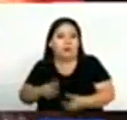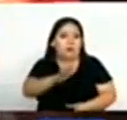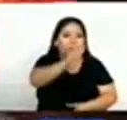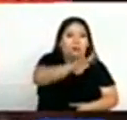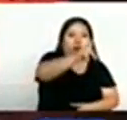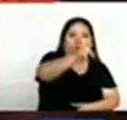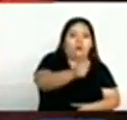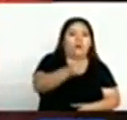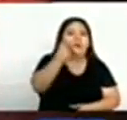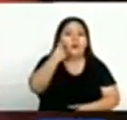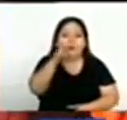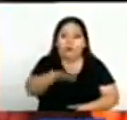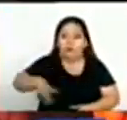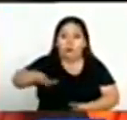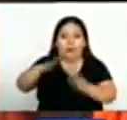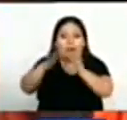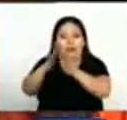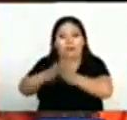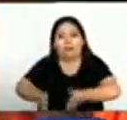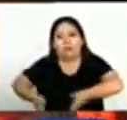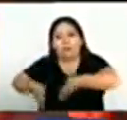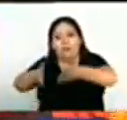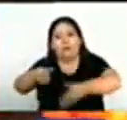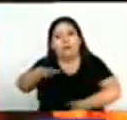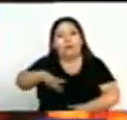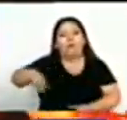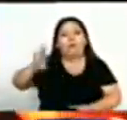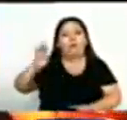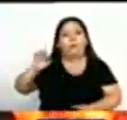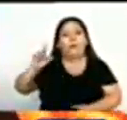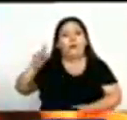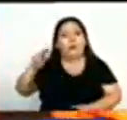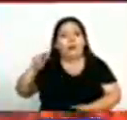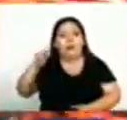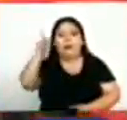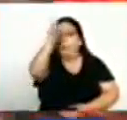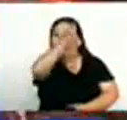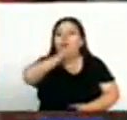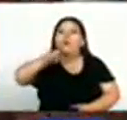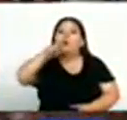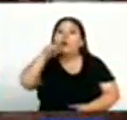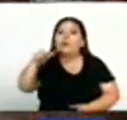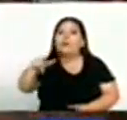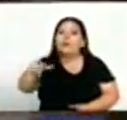en la 17 calle Poniente de la colonia Belén en Lourdes Colón, para brindar